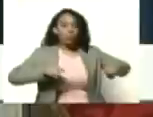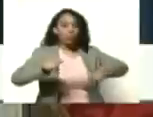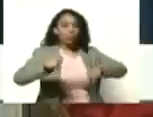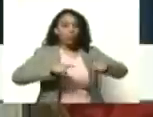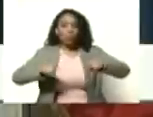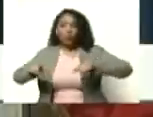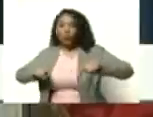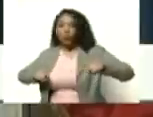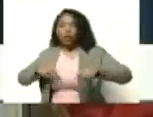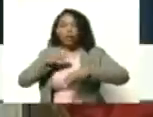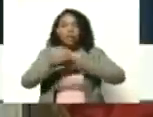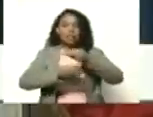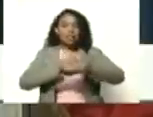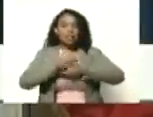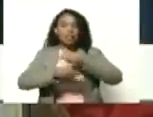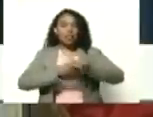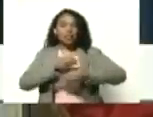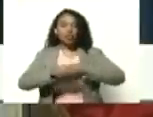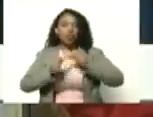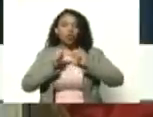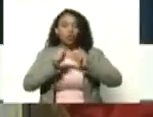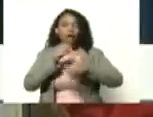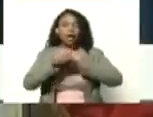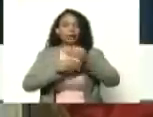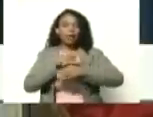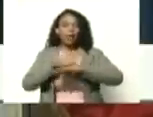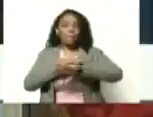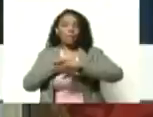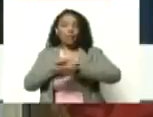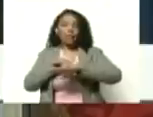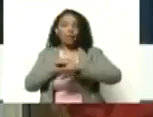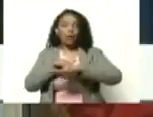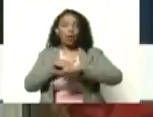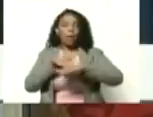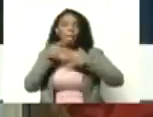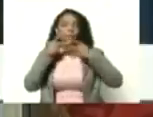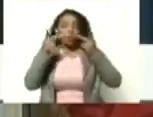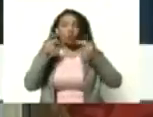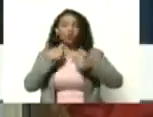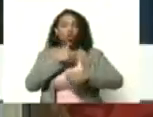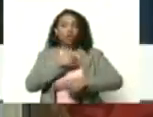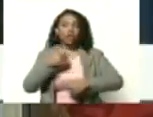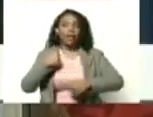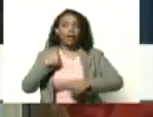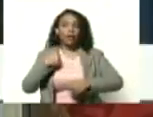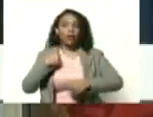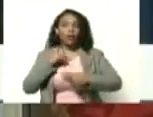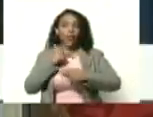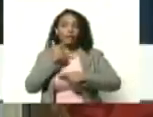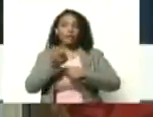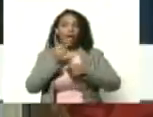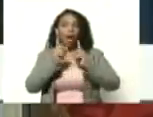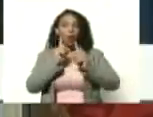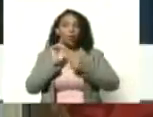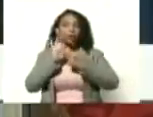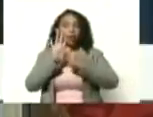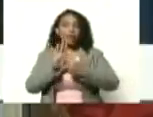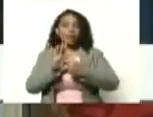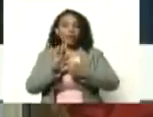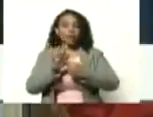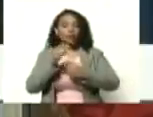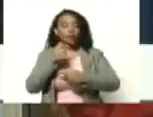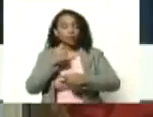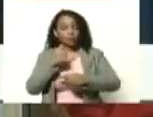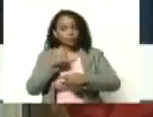realizó y va a seguir realizando el ministerio público yo quisiera de entrega destacar algunas de ellas obviamente